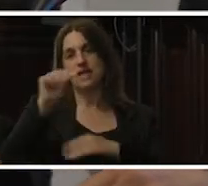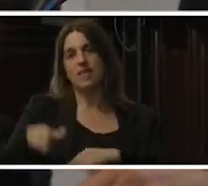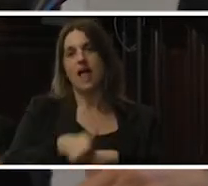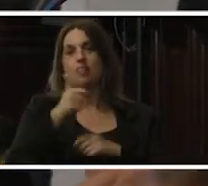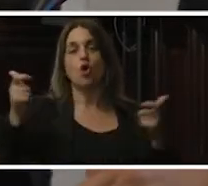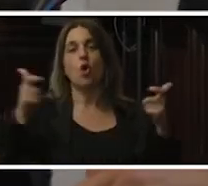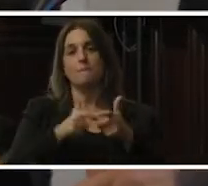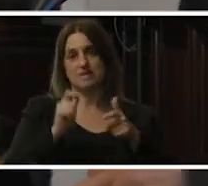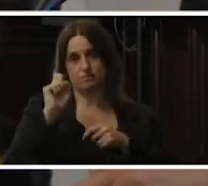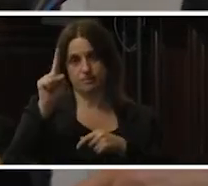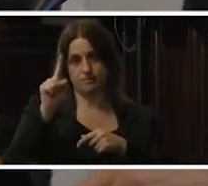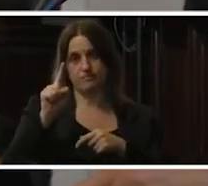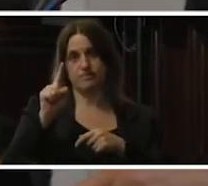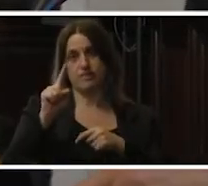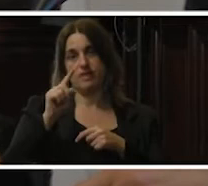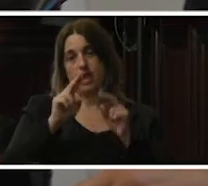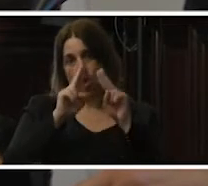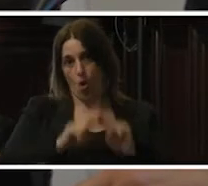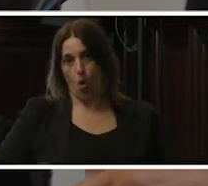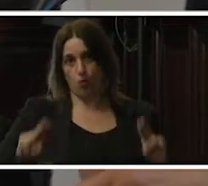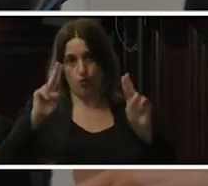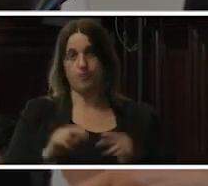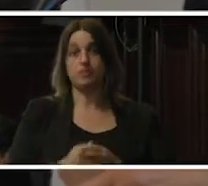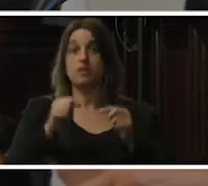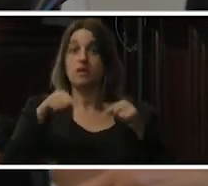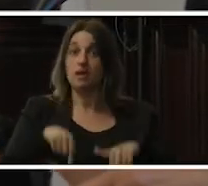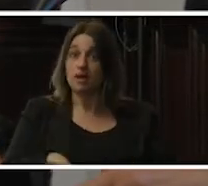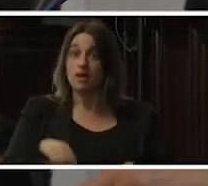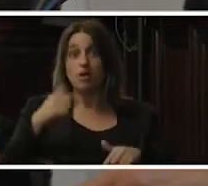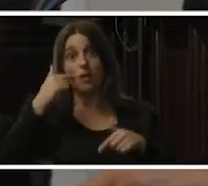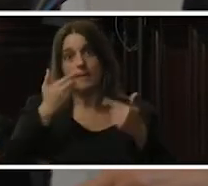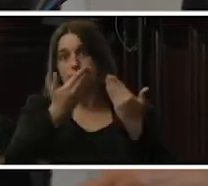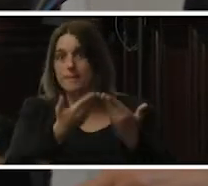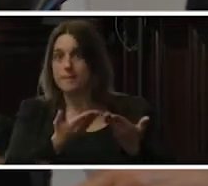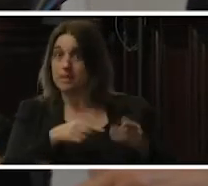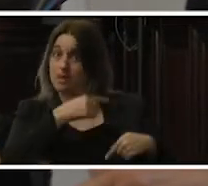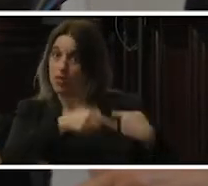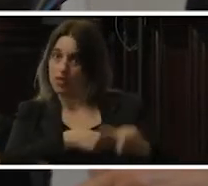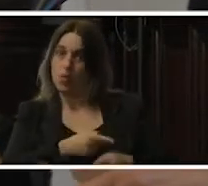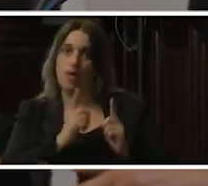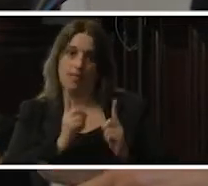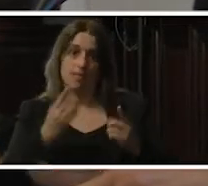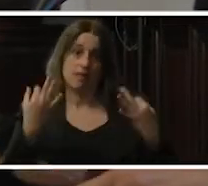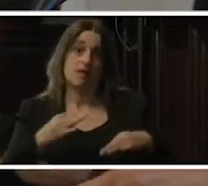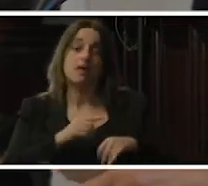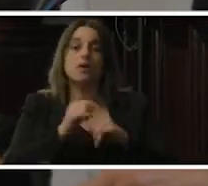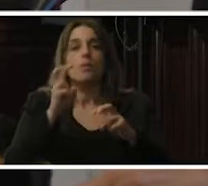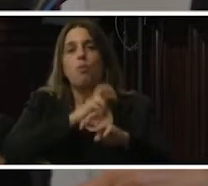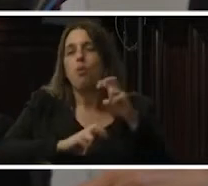Comisionado de Naciones Unidas. Esta audiencia da continuidad y a su vez busca